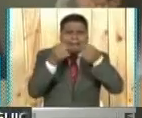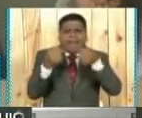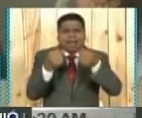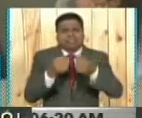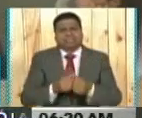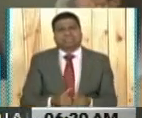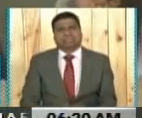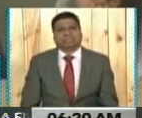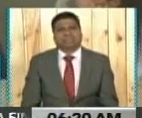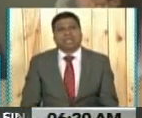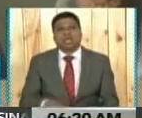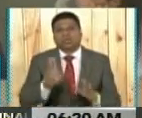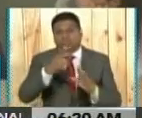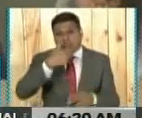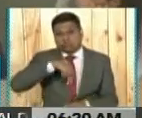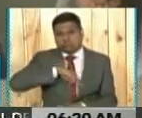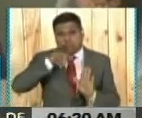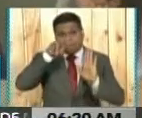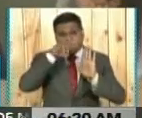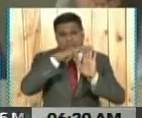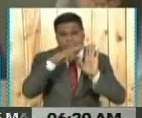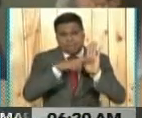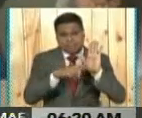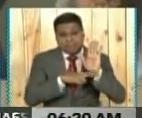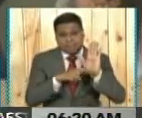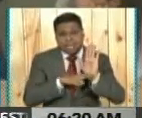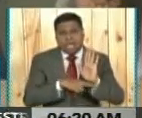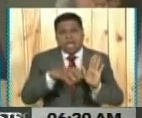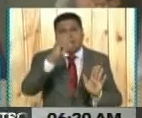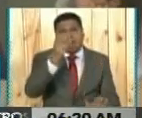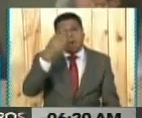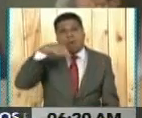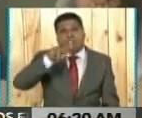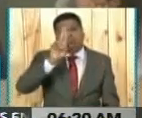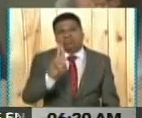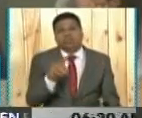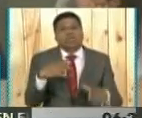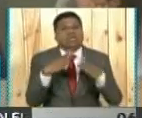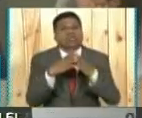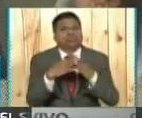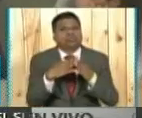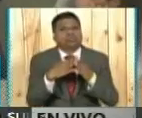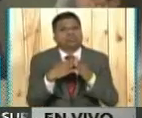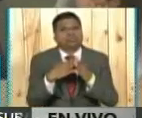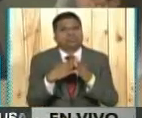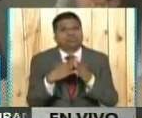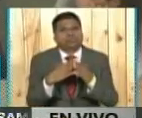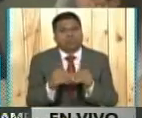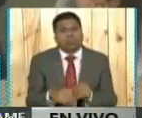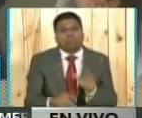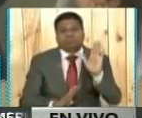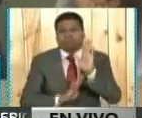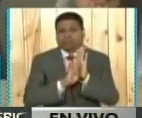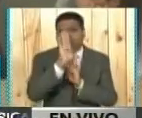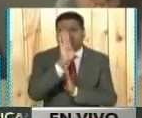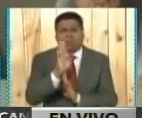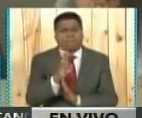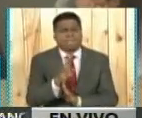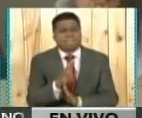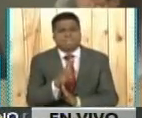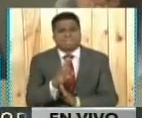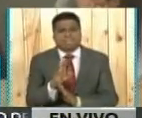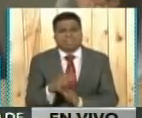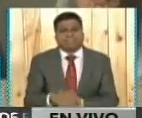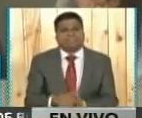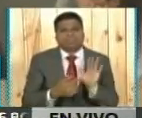reglas mínimas de las Naciones Unidas para el tratamiento de los reclusos, sobrepasando todas las expectativas. Esto